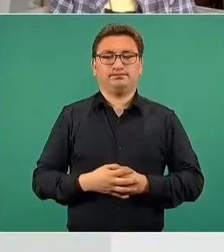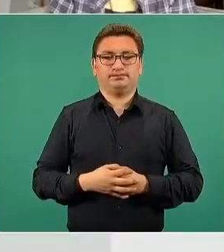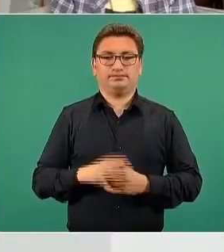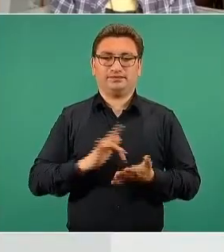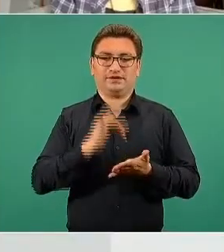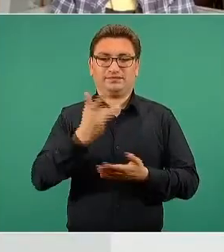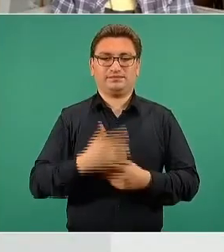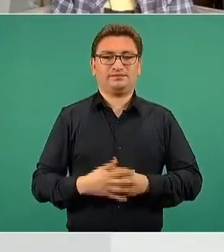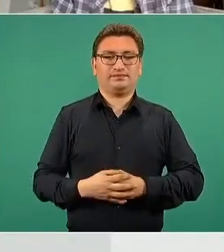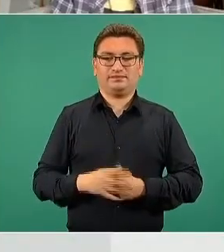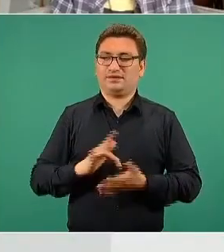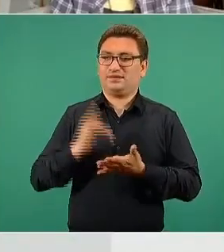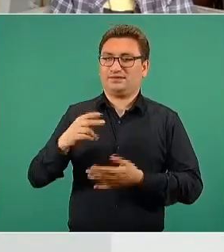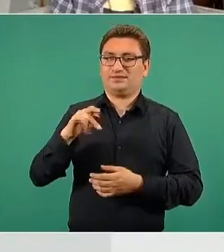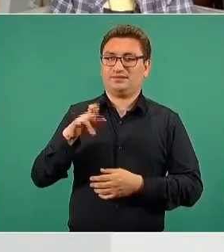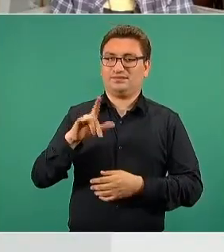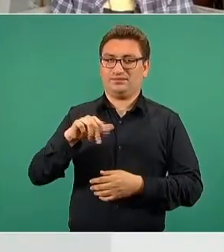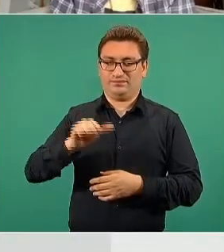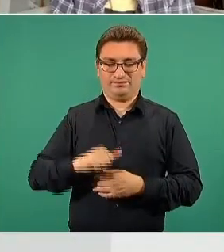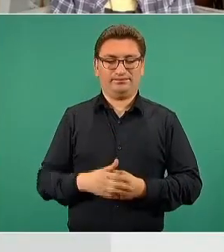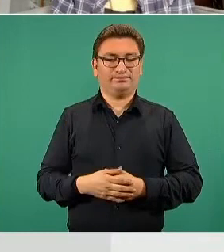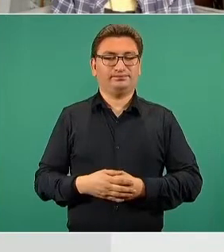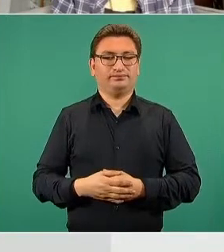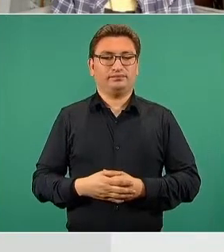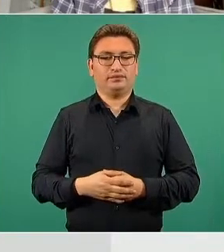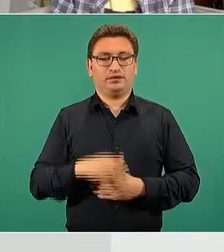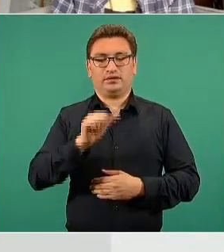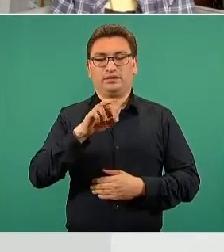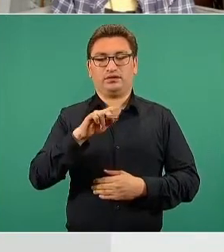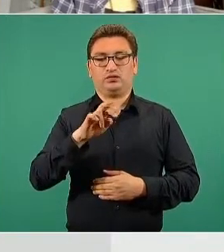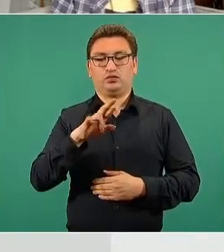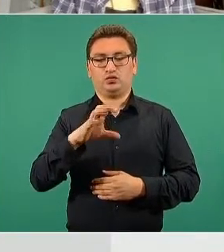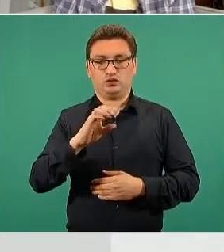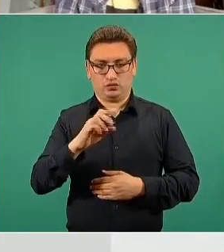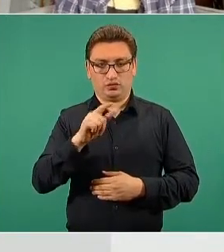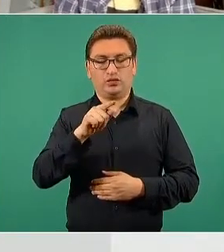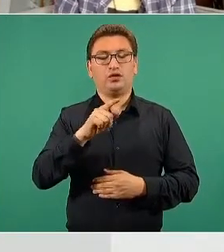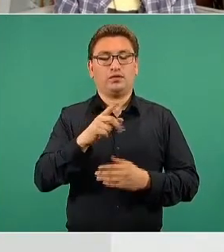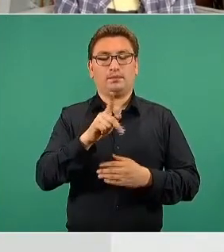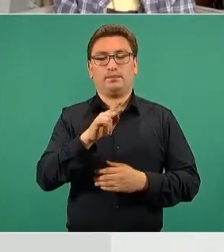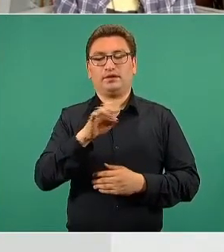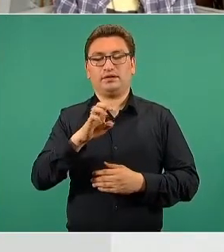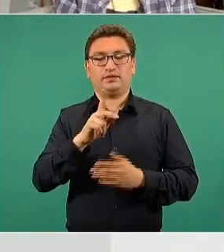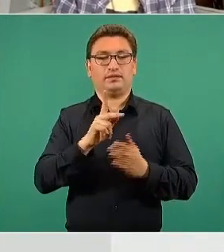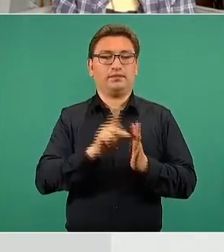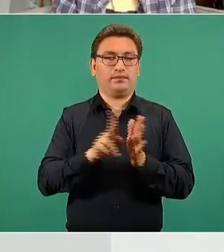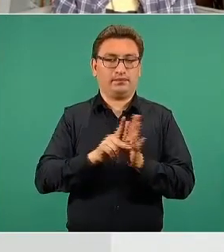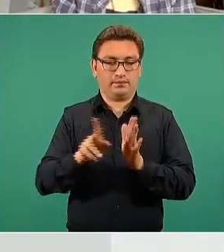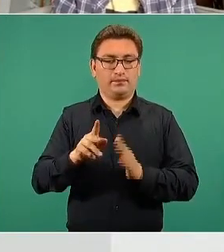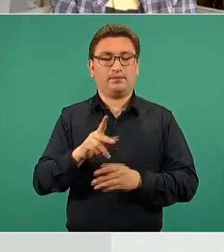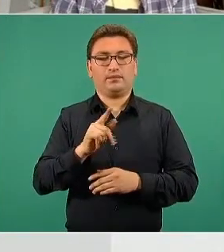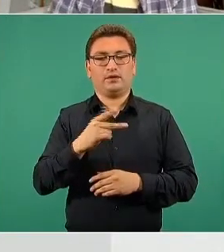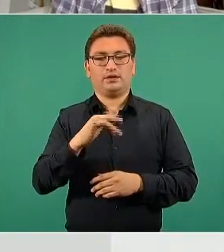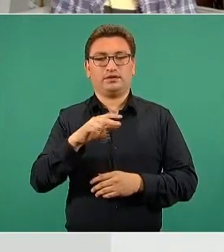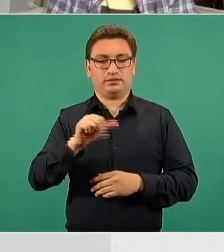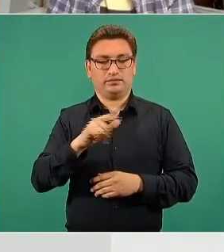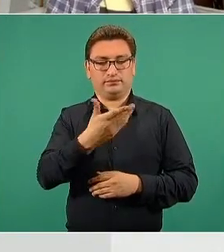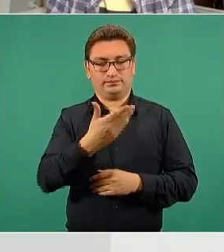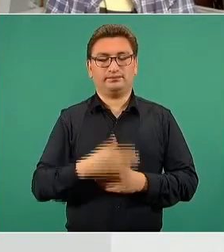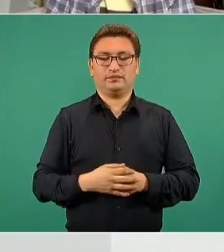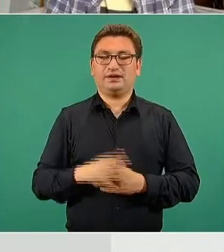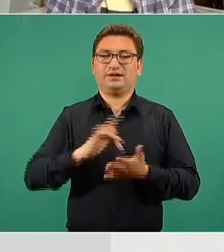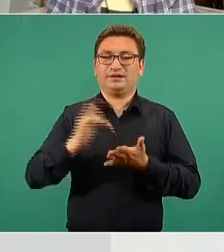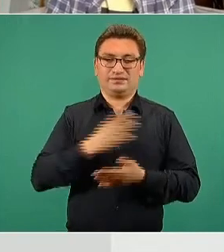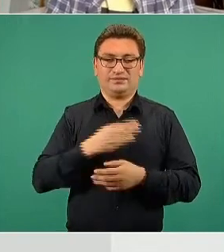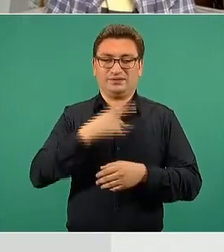Gracias. Gracias, Natalia. Arturo Contreras, de pie de página, adelante, querido Arturo. Gracias, muy